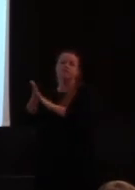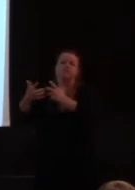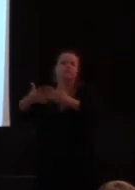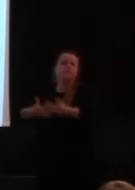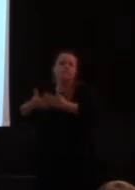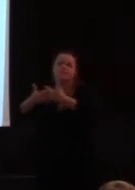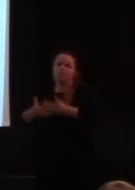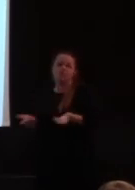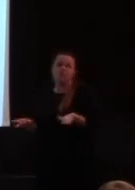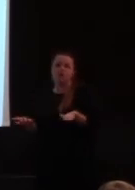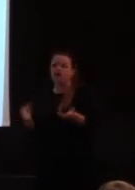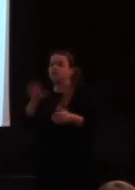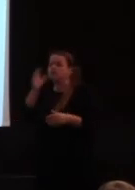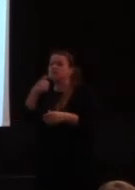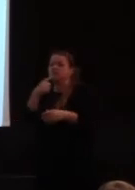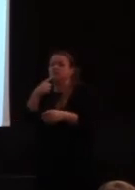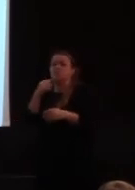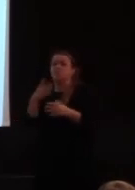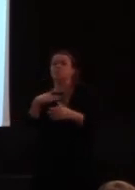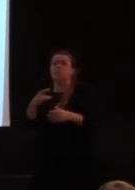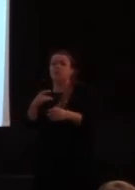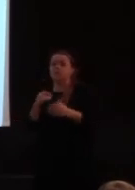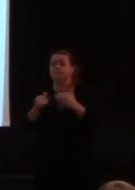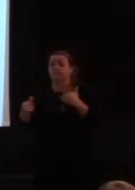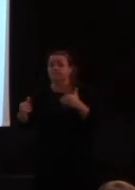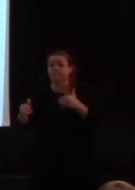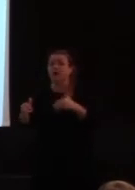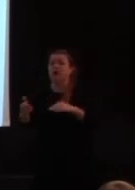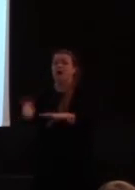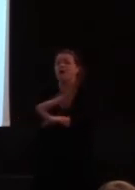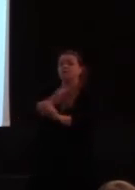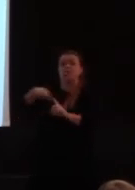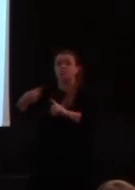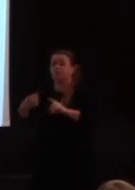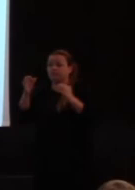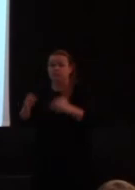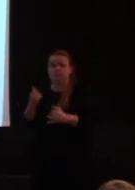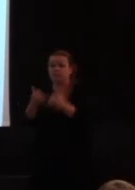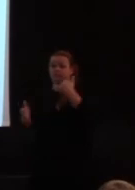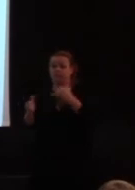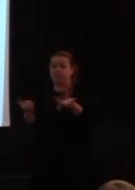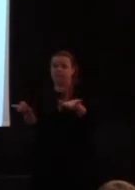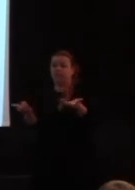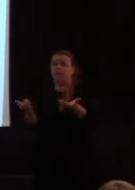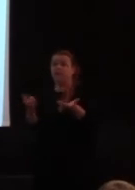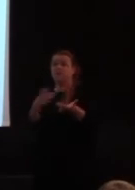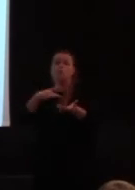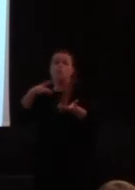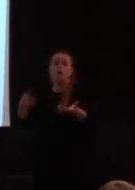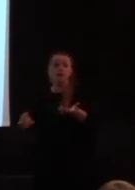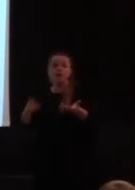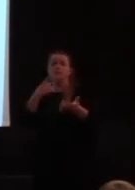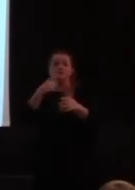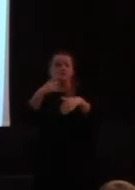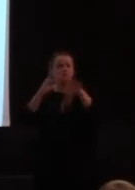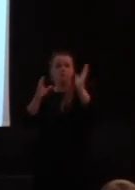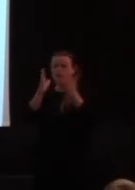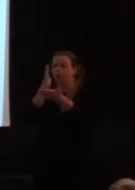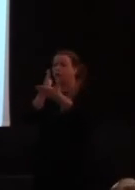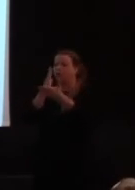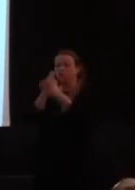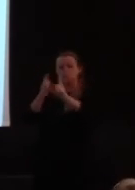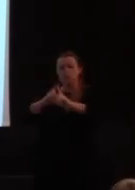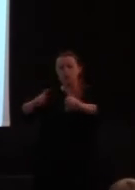Claro, de claro, podrán con él. El curso es largo y los estudiantes